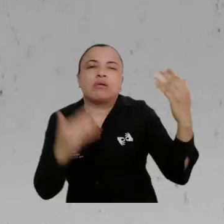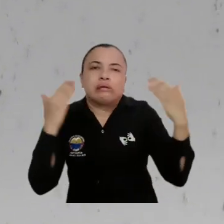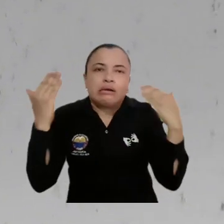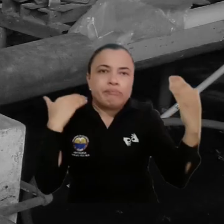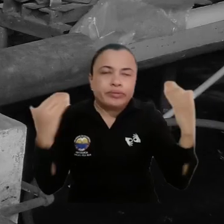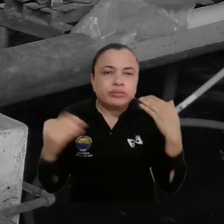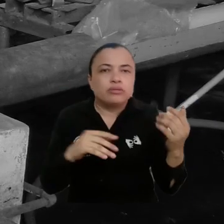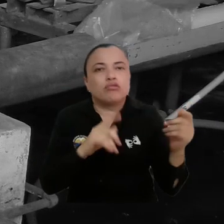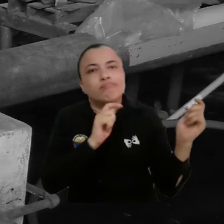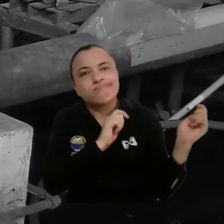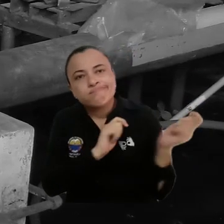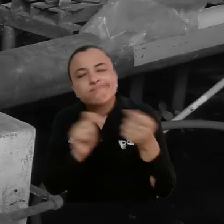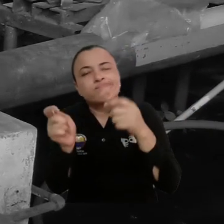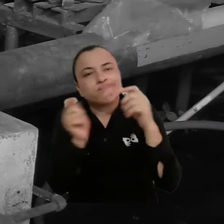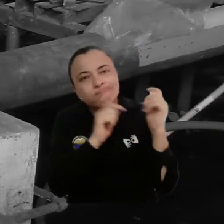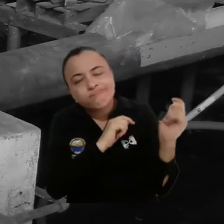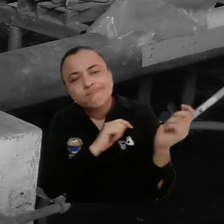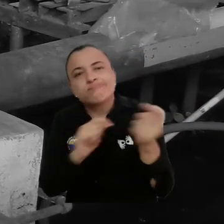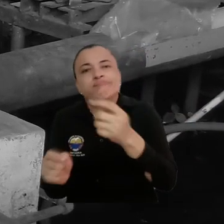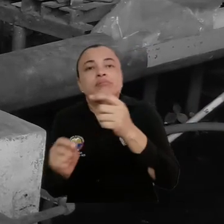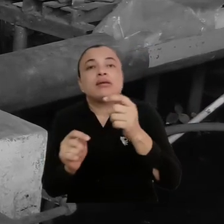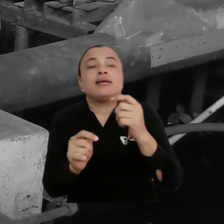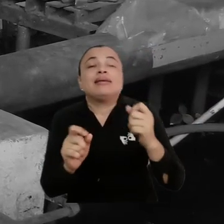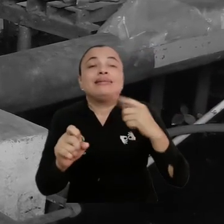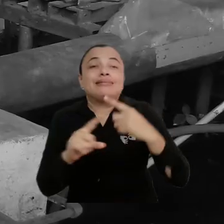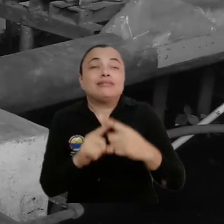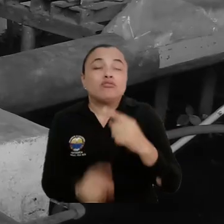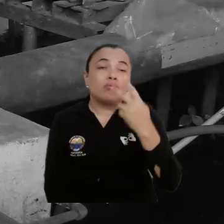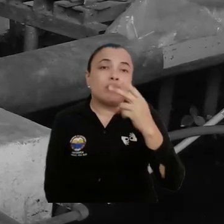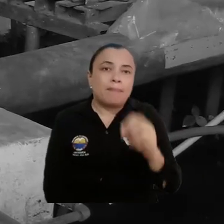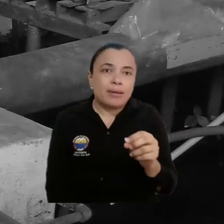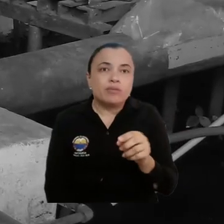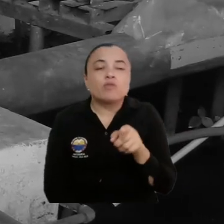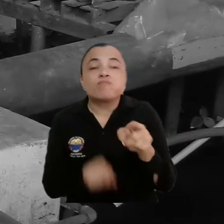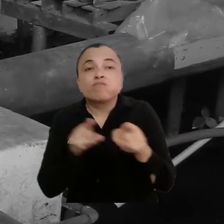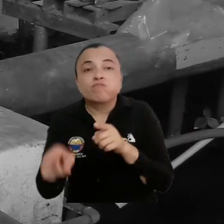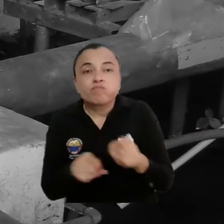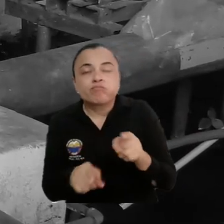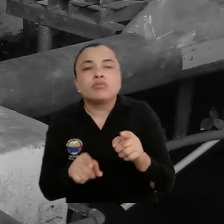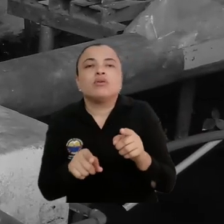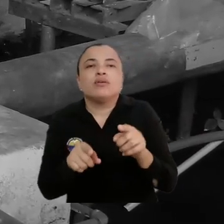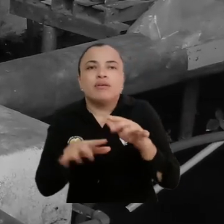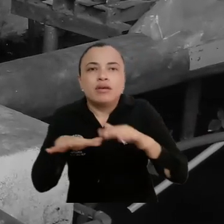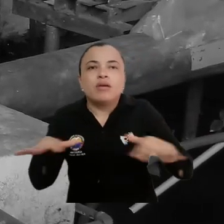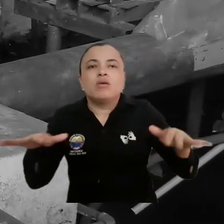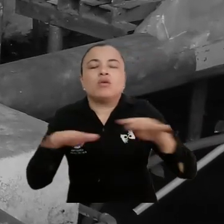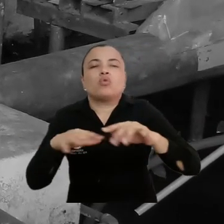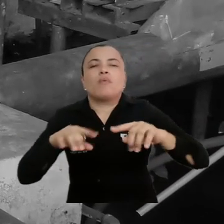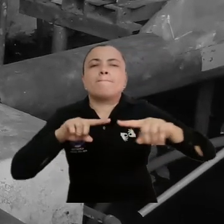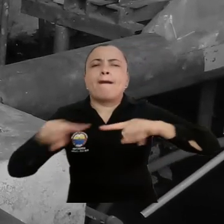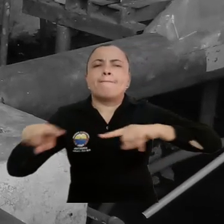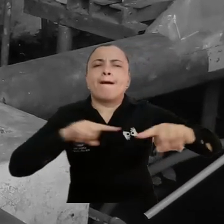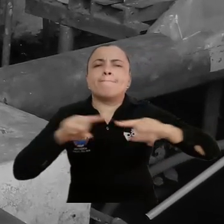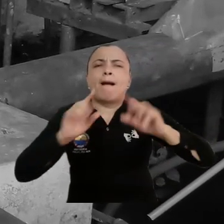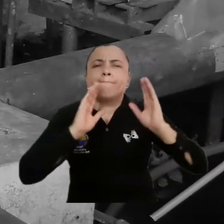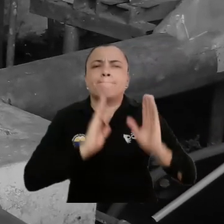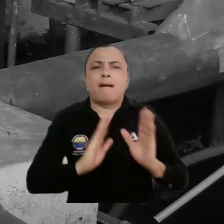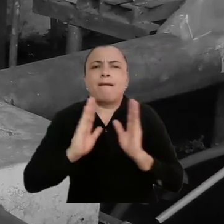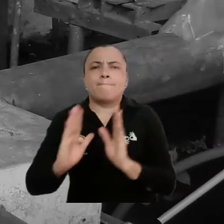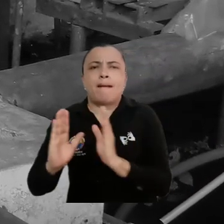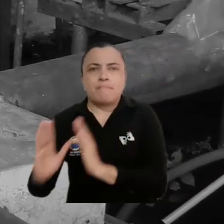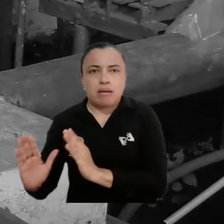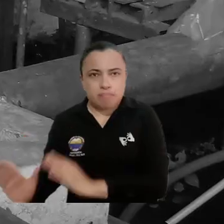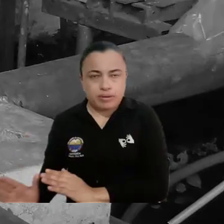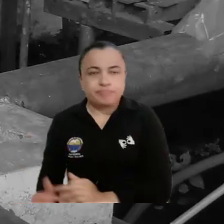a partir de la mitad del siglo XX, colonos andinos, bajo una estricta jerarquía administrativa. Existía también